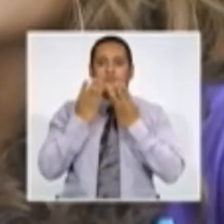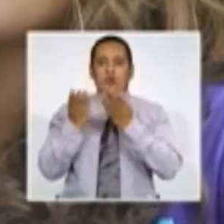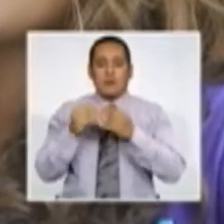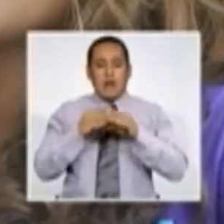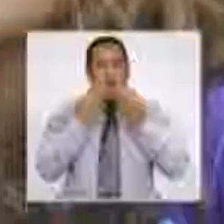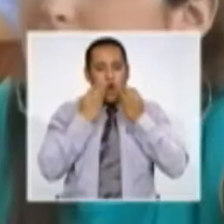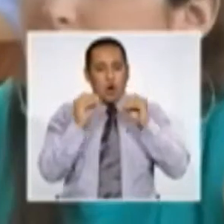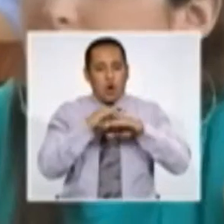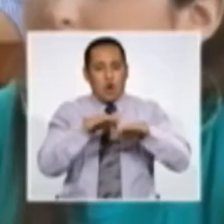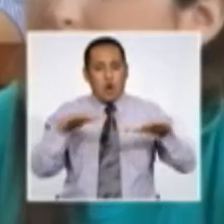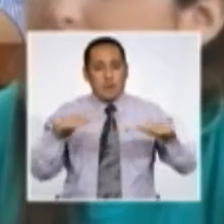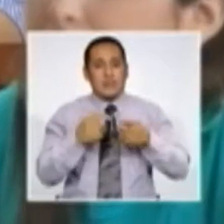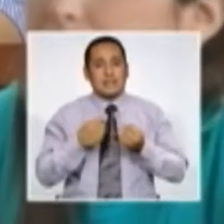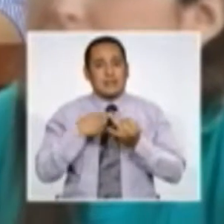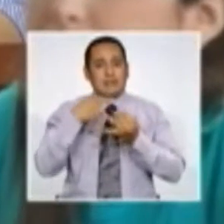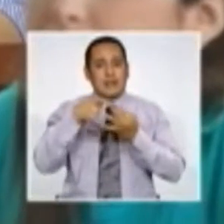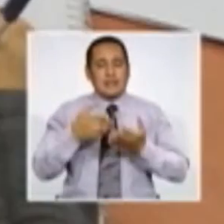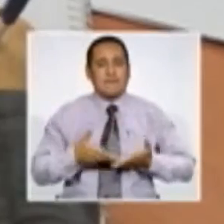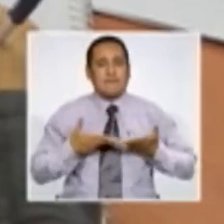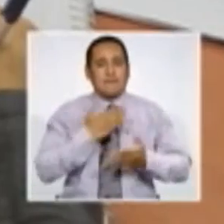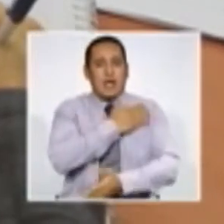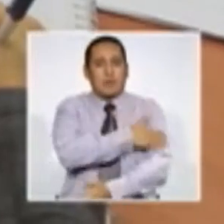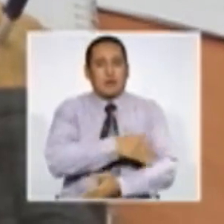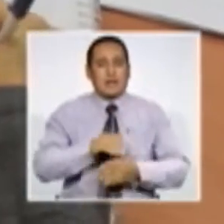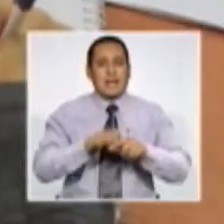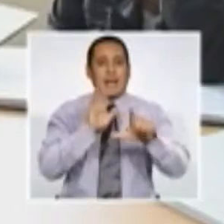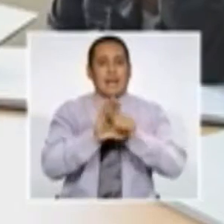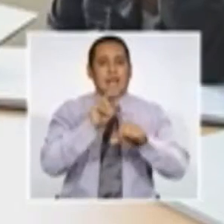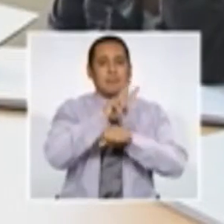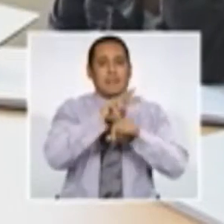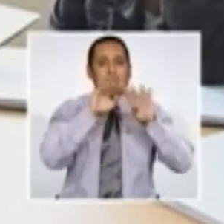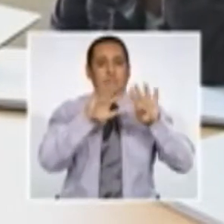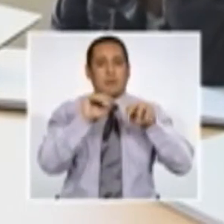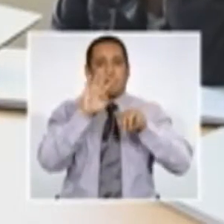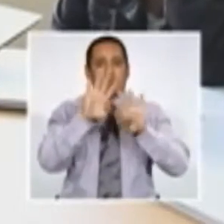de informar a sus alumnos sobre los beneficios que la Ley